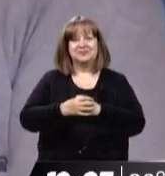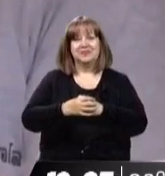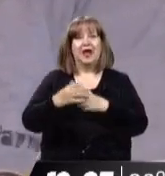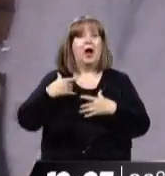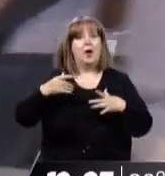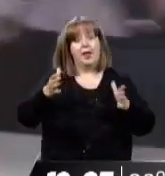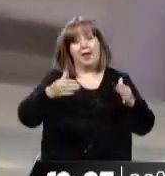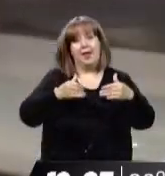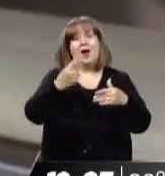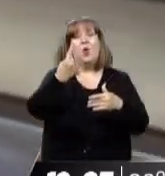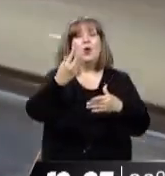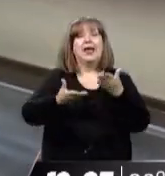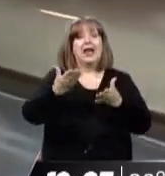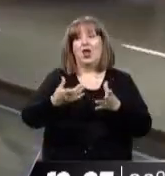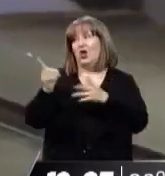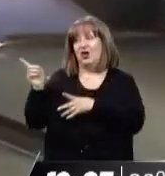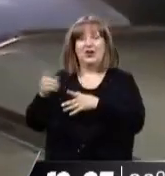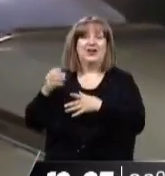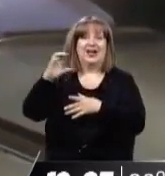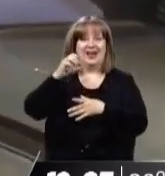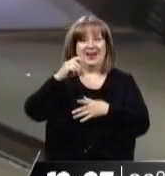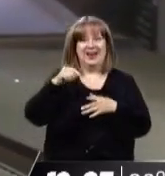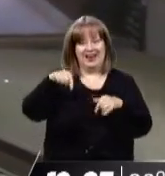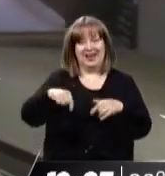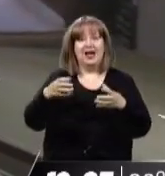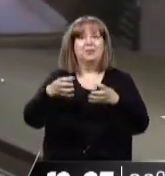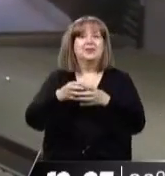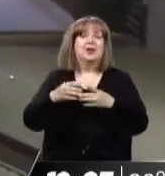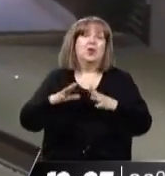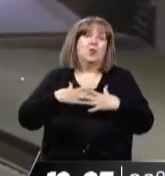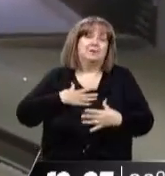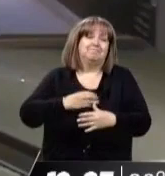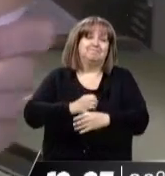montón. Les llevamos el heladito para que disfruten de esta tarde y seguimos con la pasión del mundial,